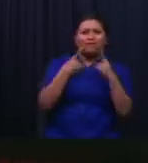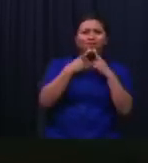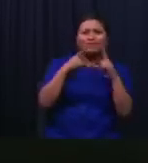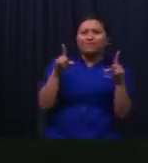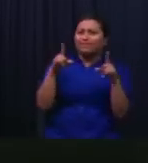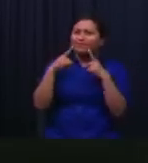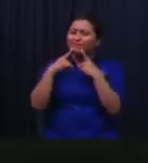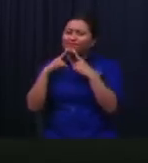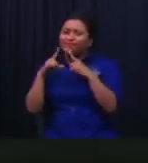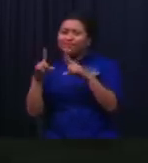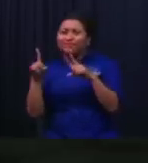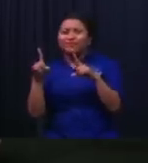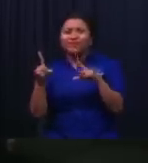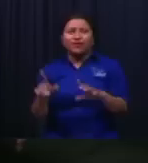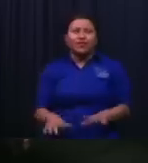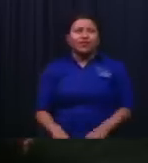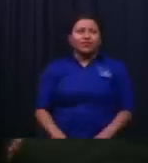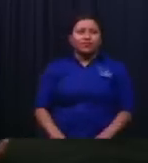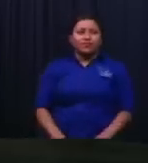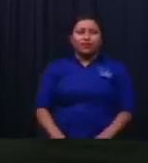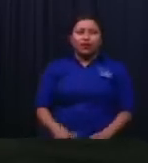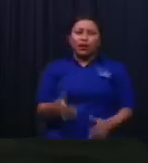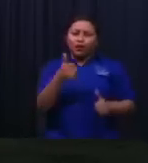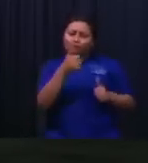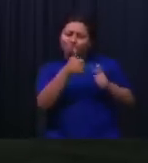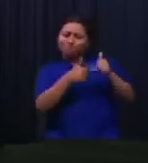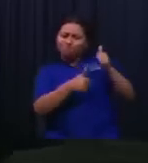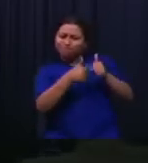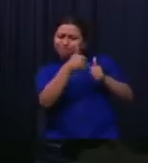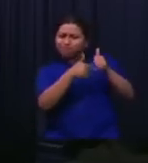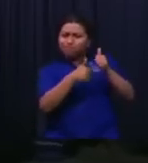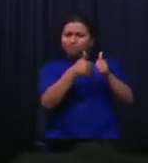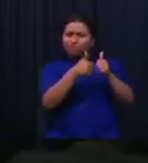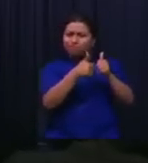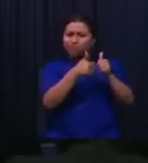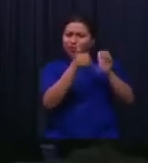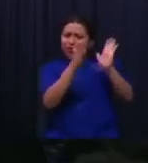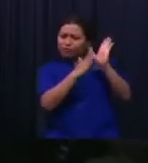confesará. No habrá duda. No